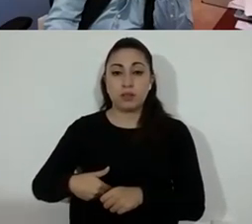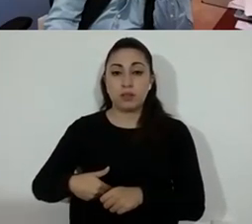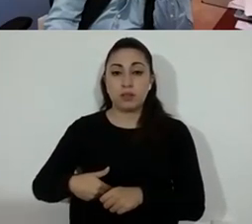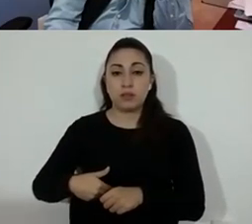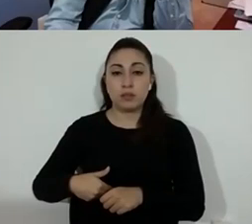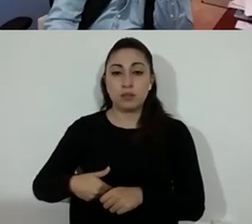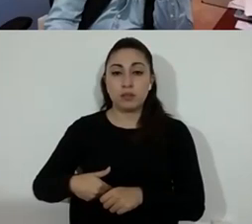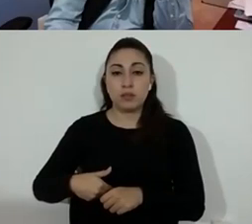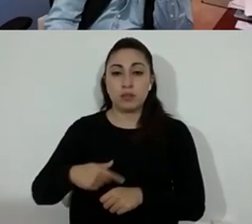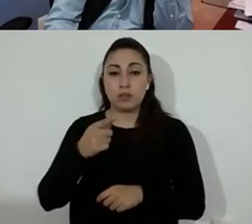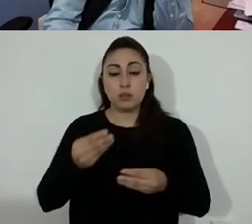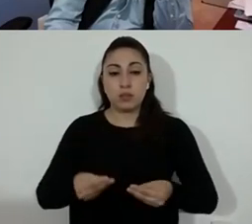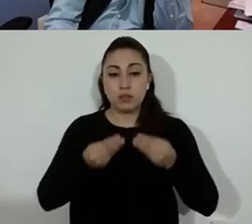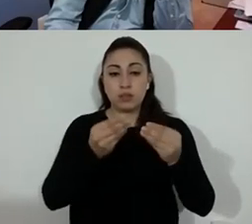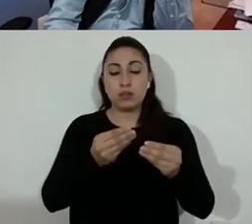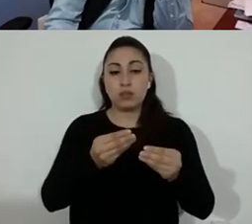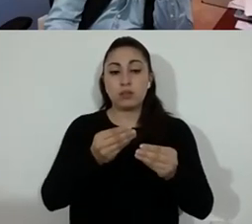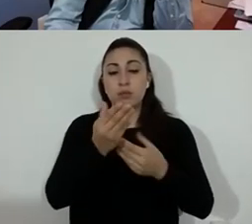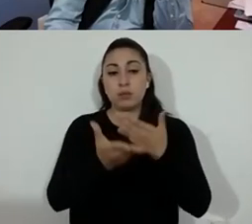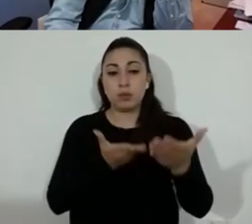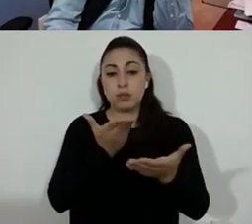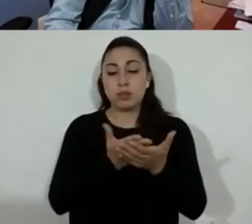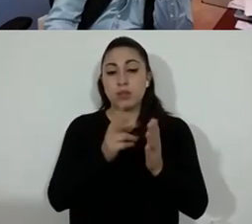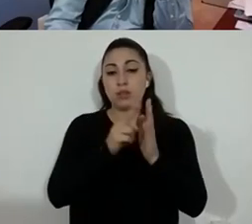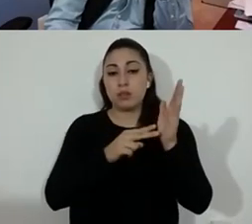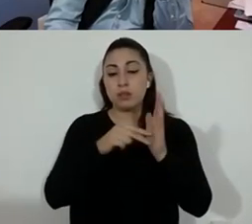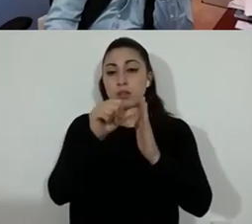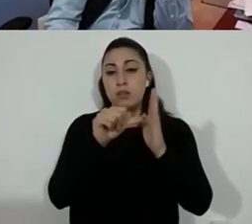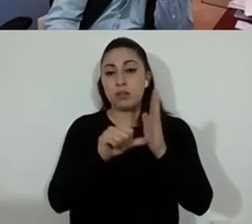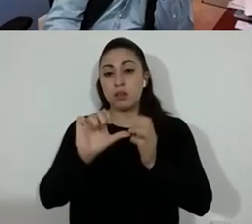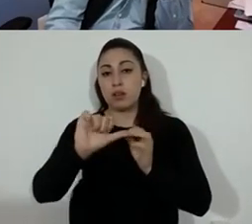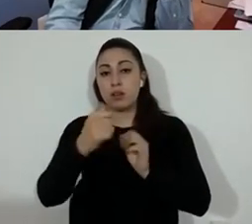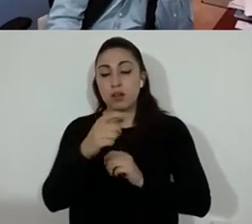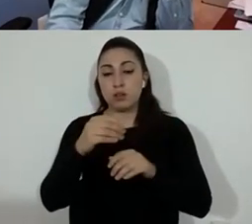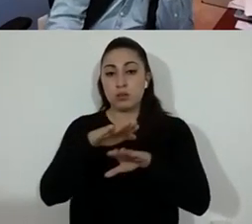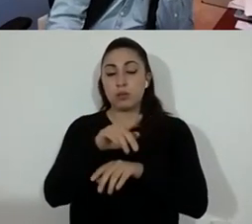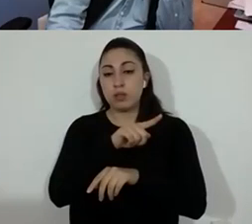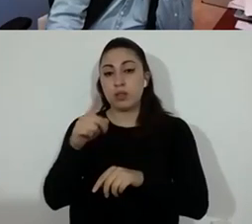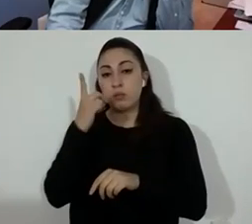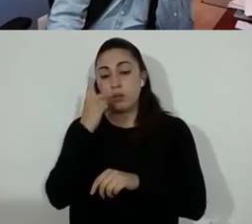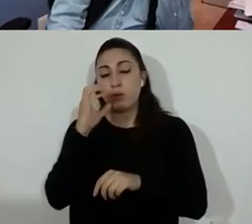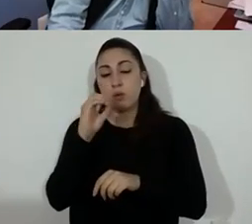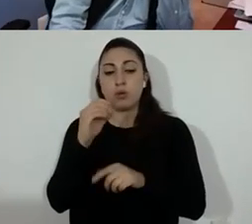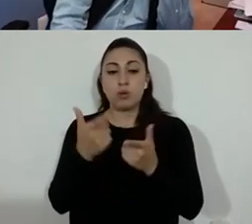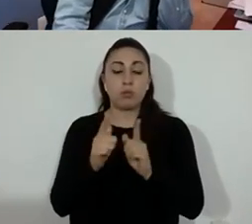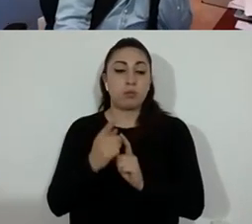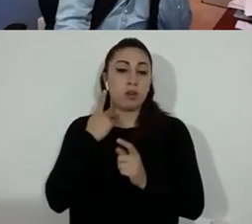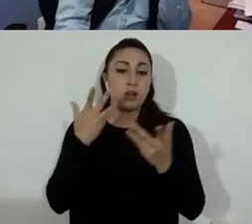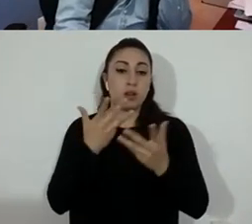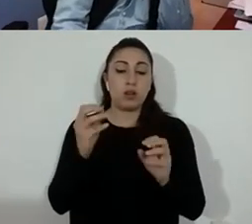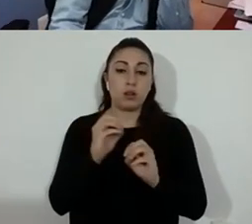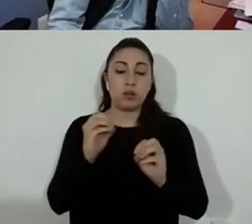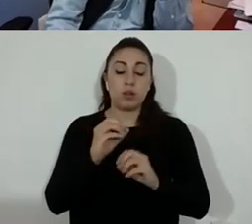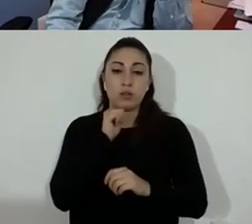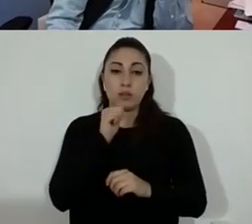ha llegado alguna reserva sobre este dictamen de alguna diputada o diputado o grupo parlamentario. Sí, diputada,